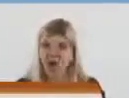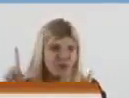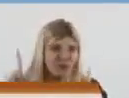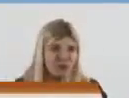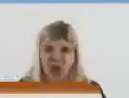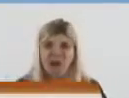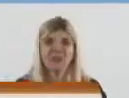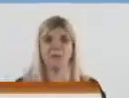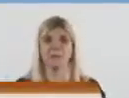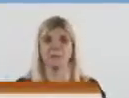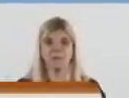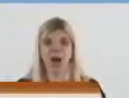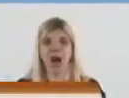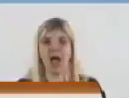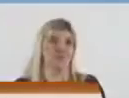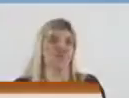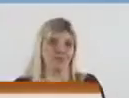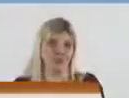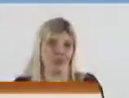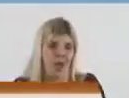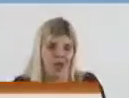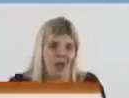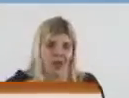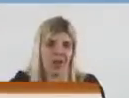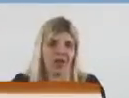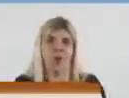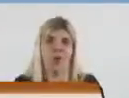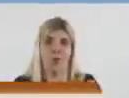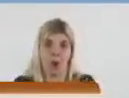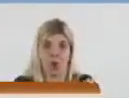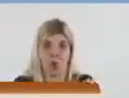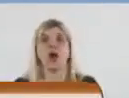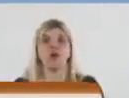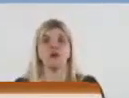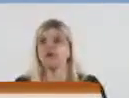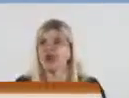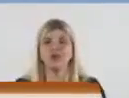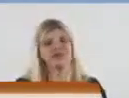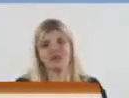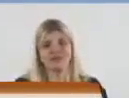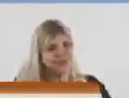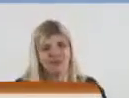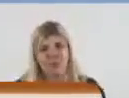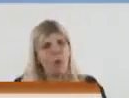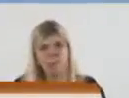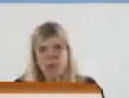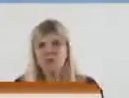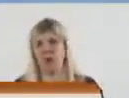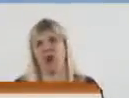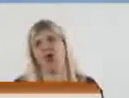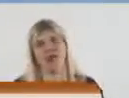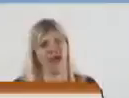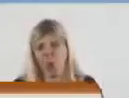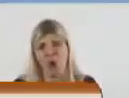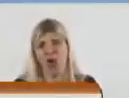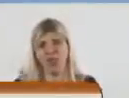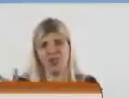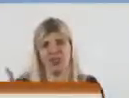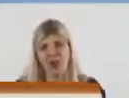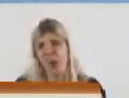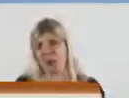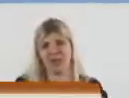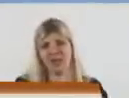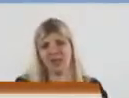tener la disponibilidad que antes pero refirmó lo que bien decía el presidente en realidad esto no pasó estamos